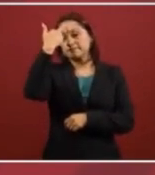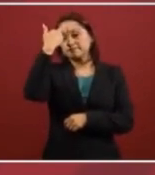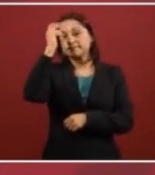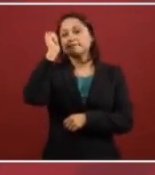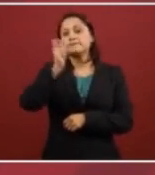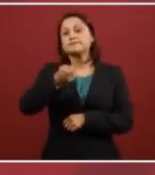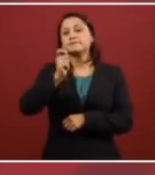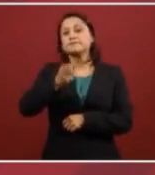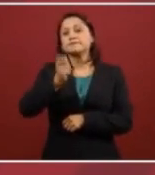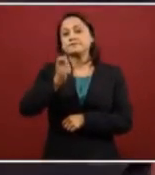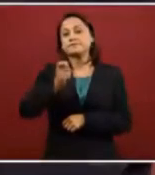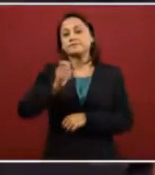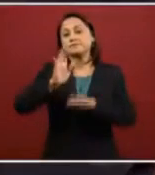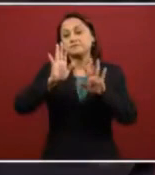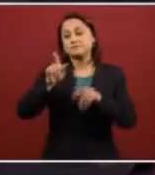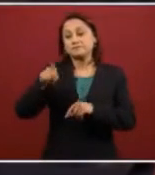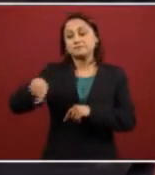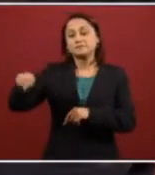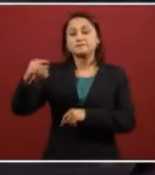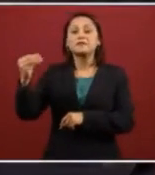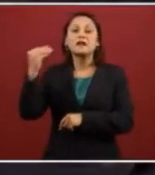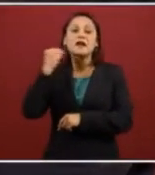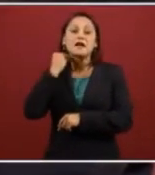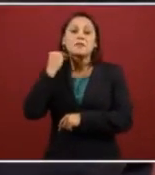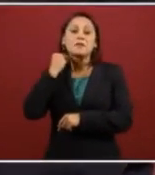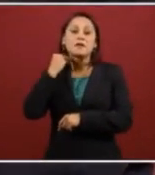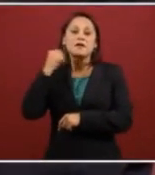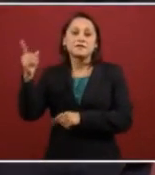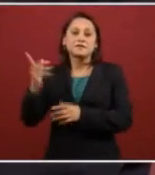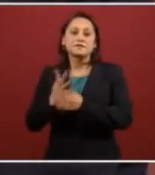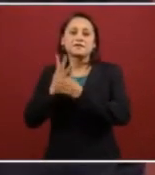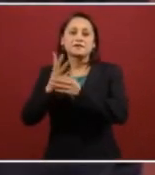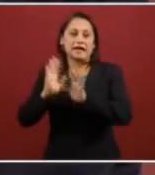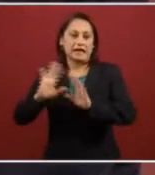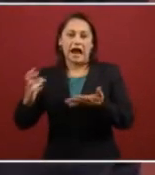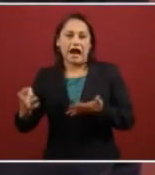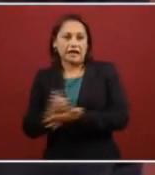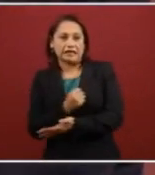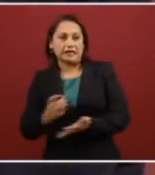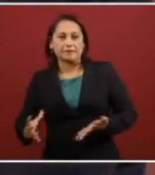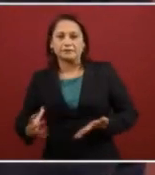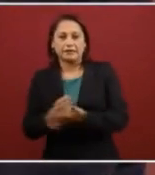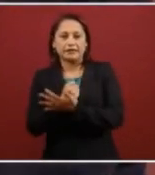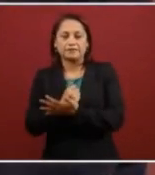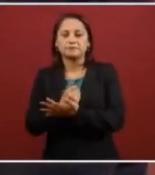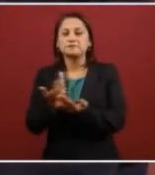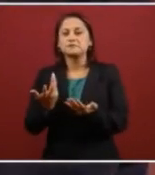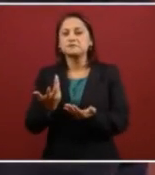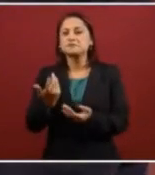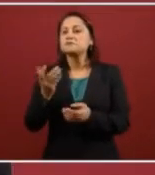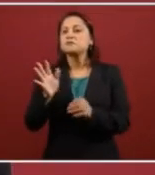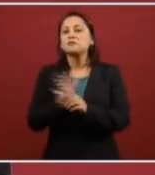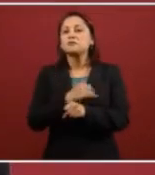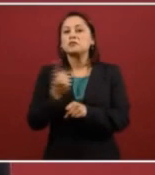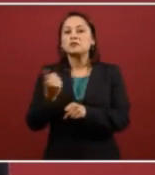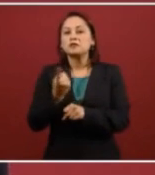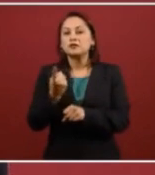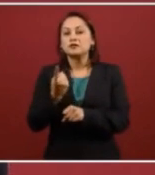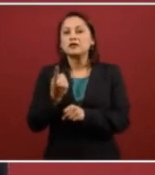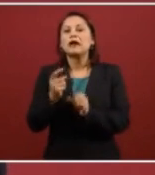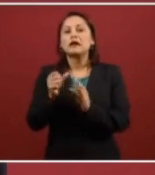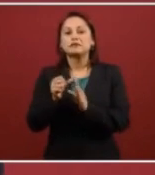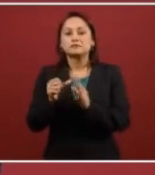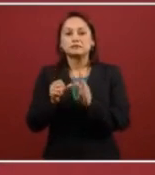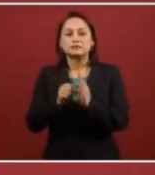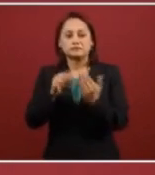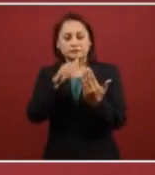also, dicen los abogados, ya andamos en este territorio, hay que andar leyendo el artículo. Let's not